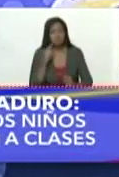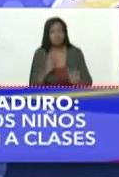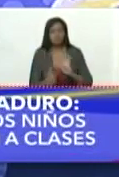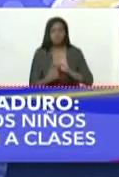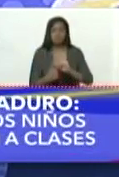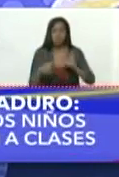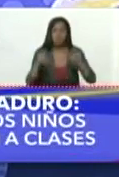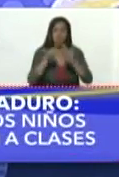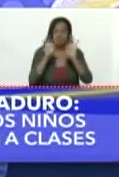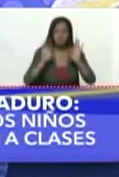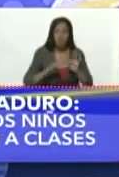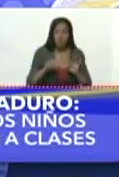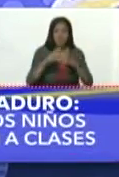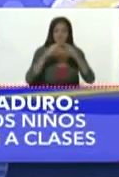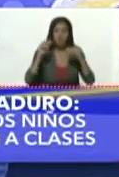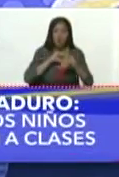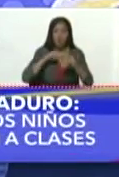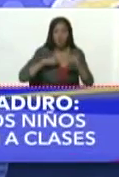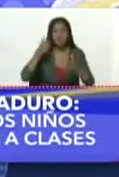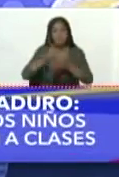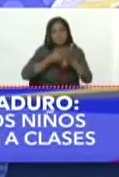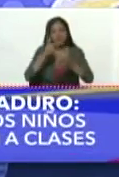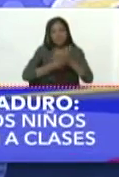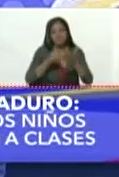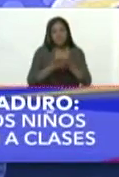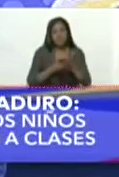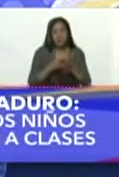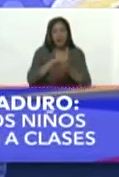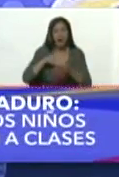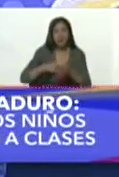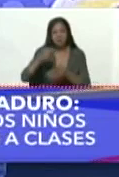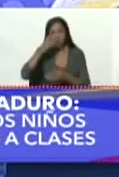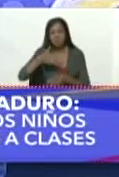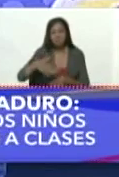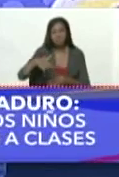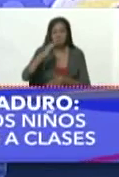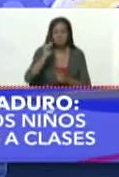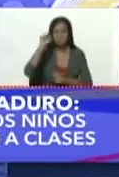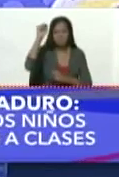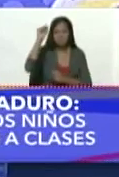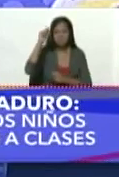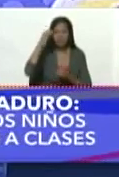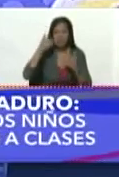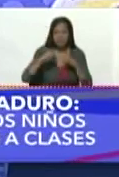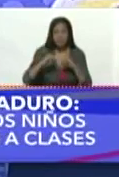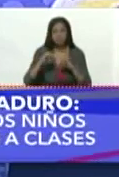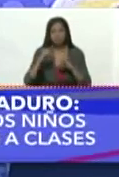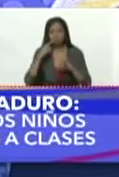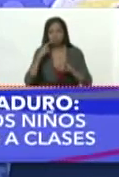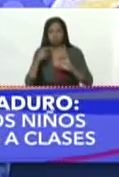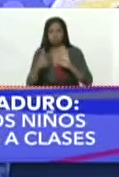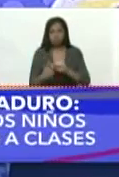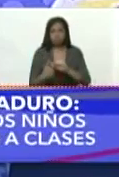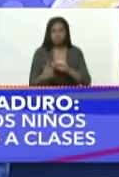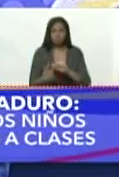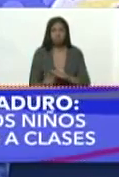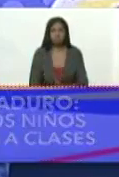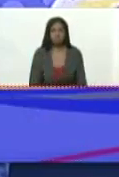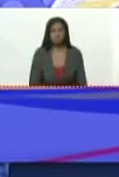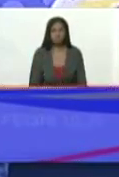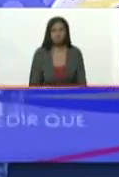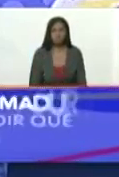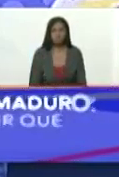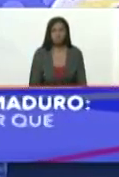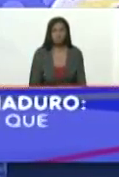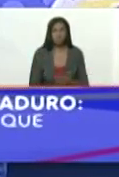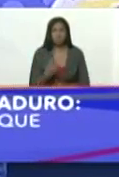frente de todas nuestras batallas a nuestros héroes, a nuestros íconos, ¿sí? Y uno de